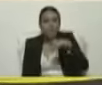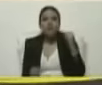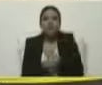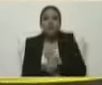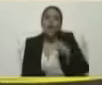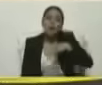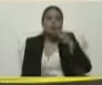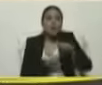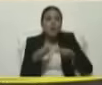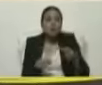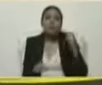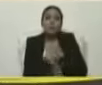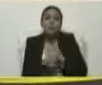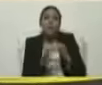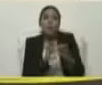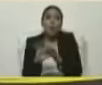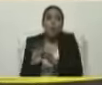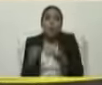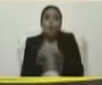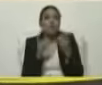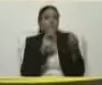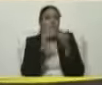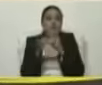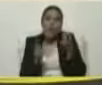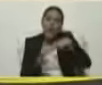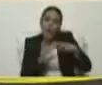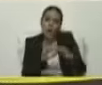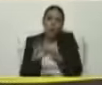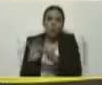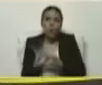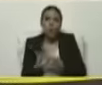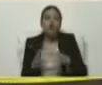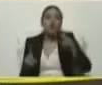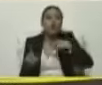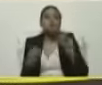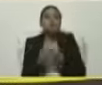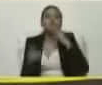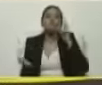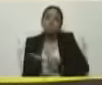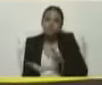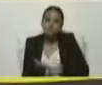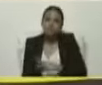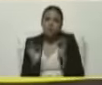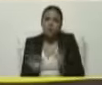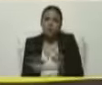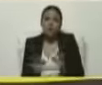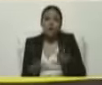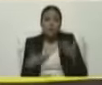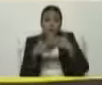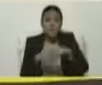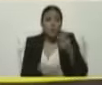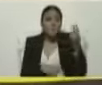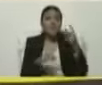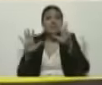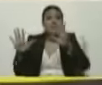Hagámoslas juntos, pues, con diálogo. Tengan la seguridad que el 29 de